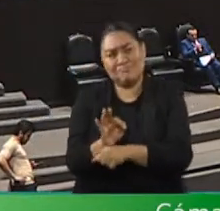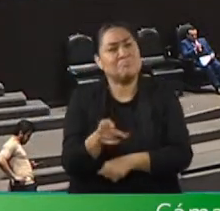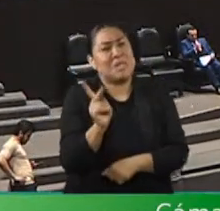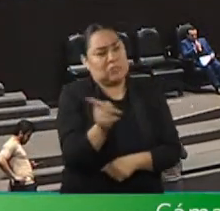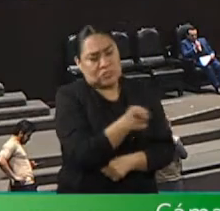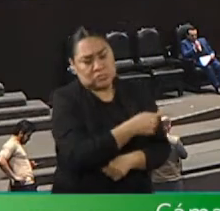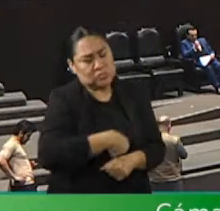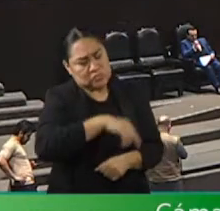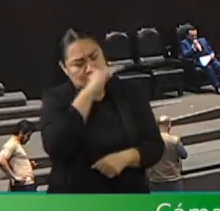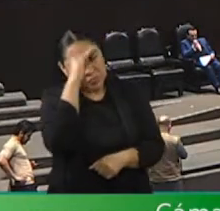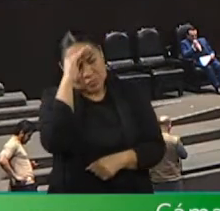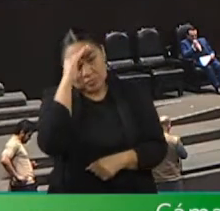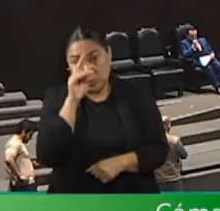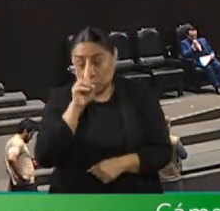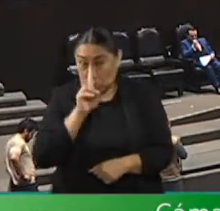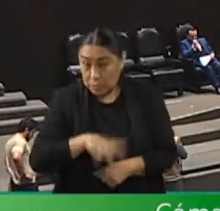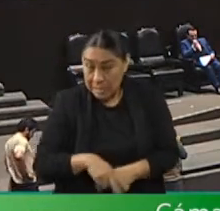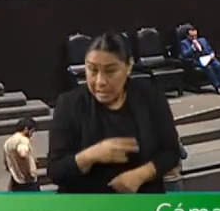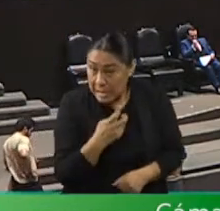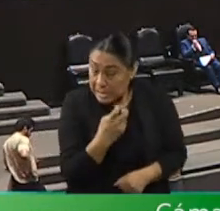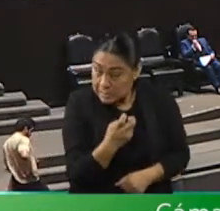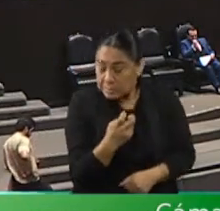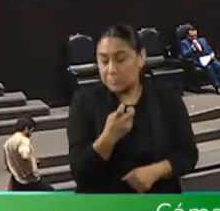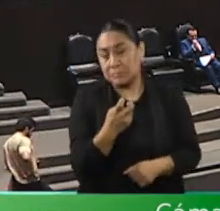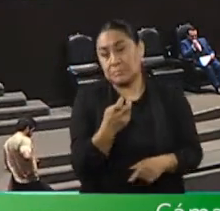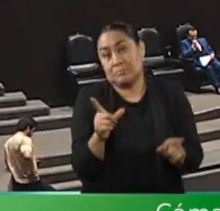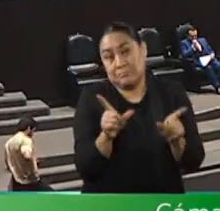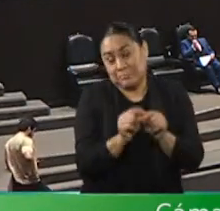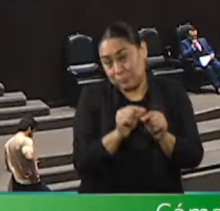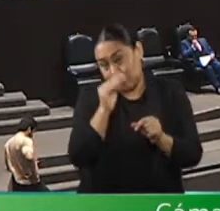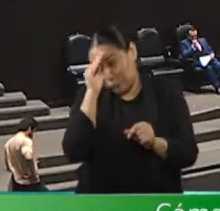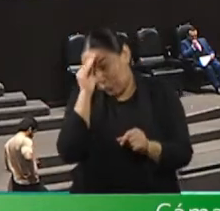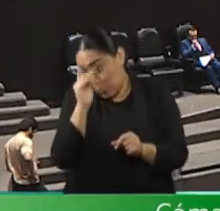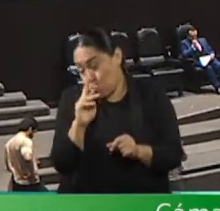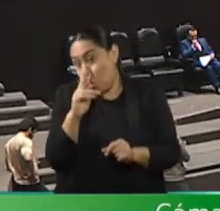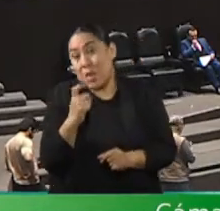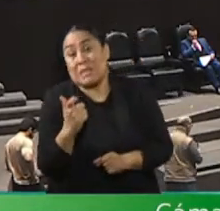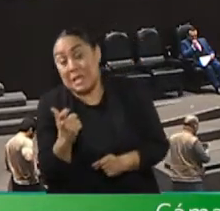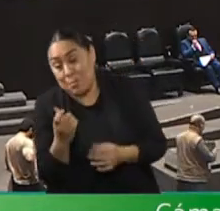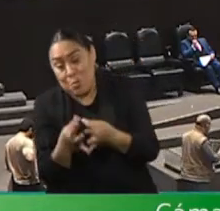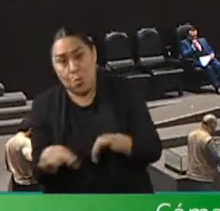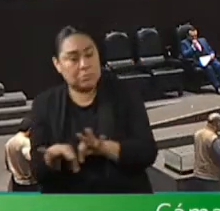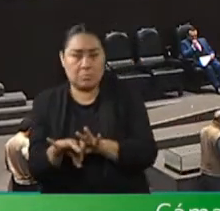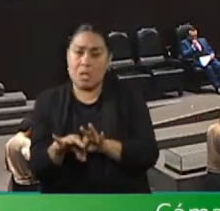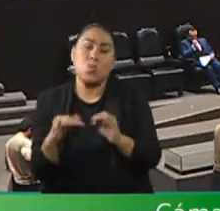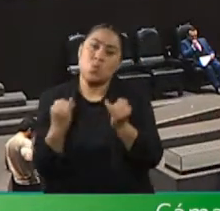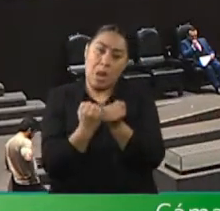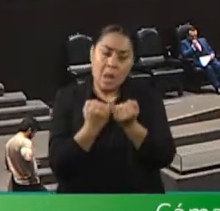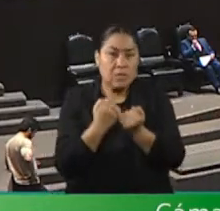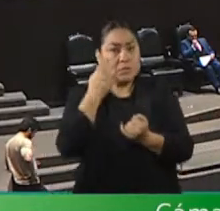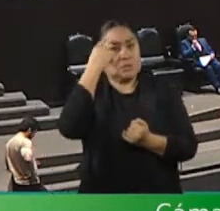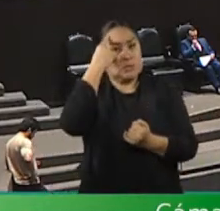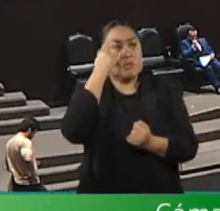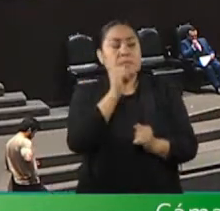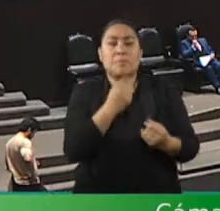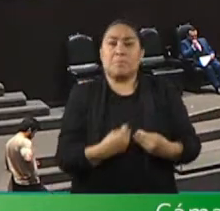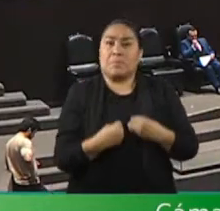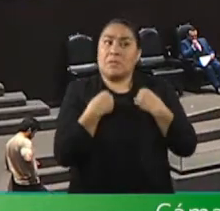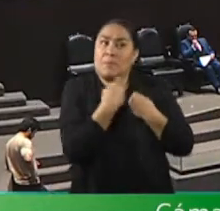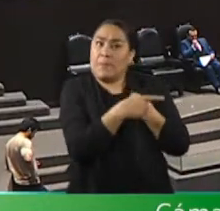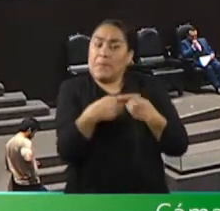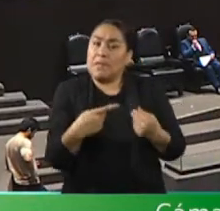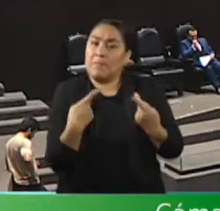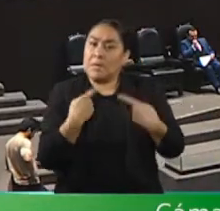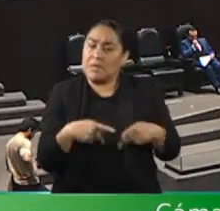que el costo real no debe de medirse únicamente de una forma económica, sino por vidas humanas. Es